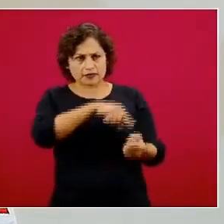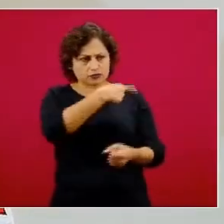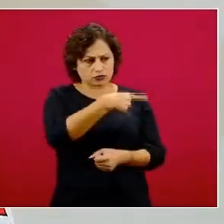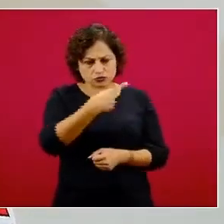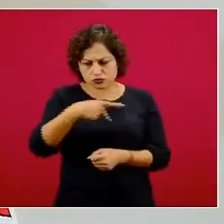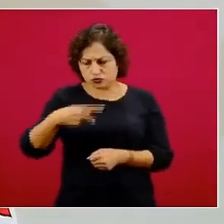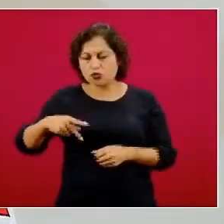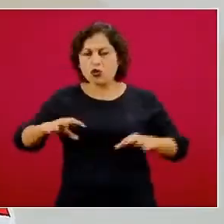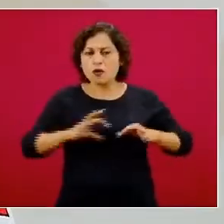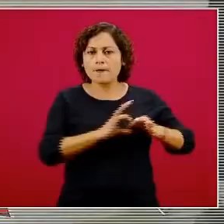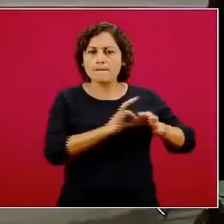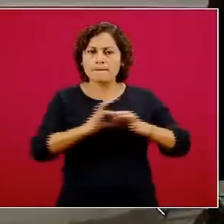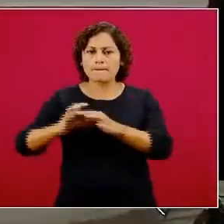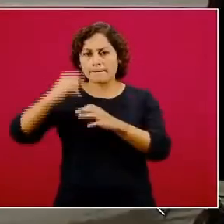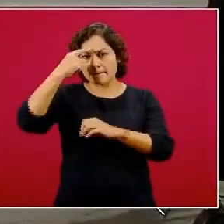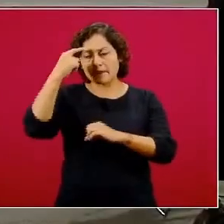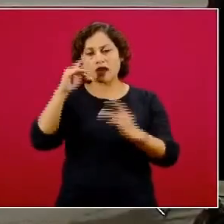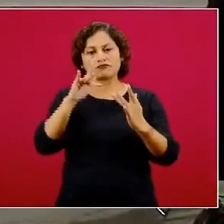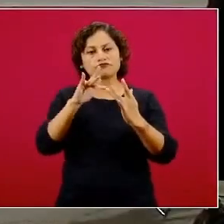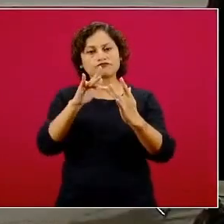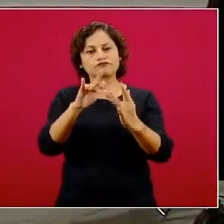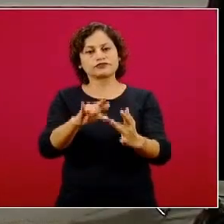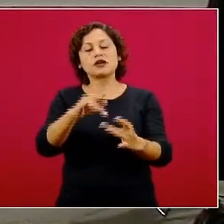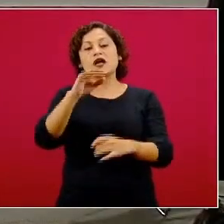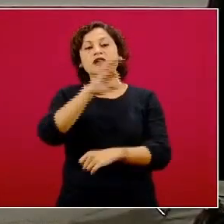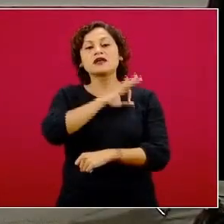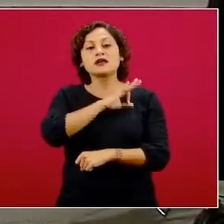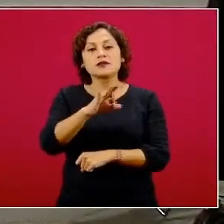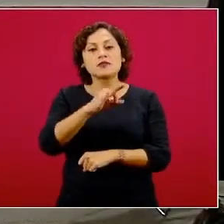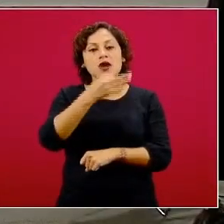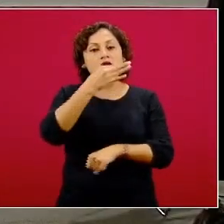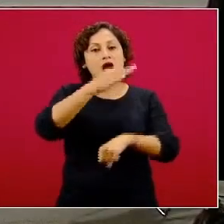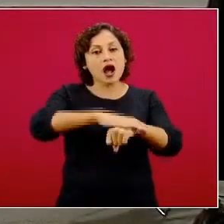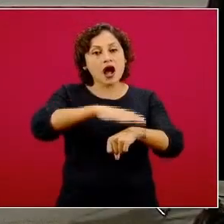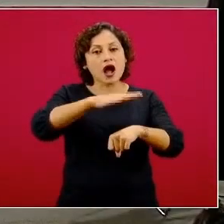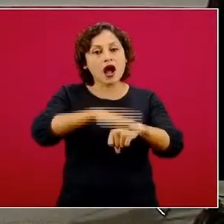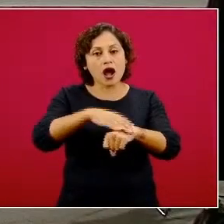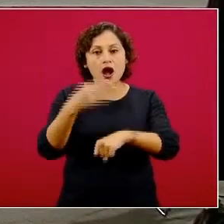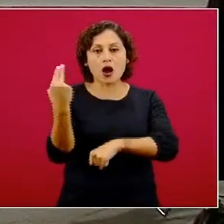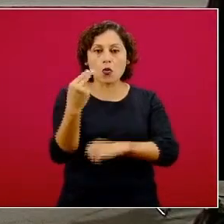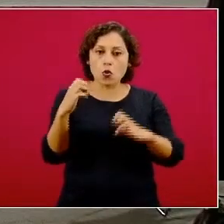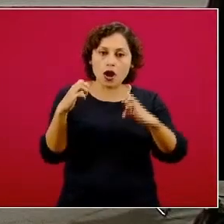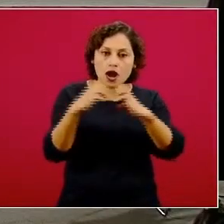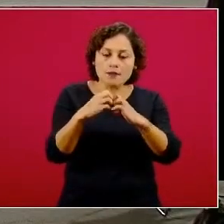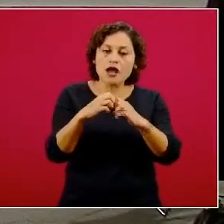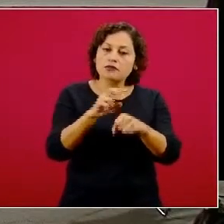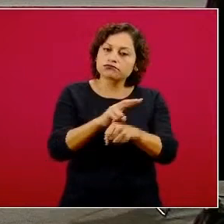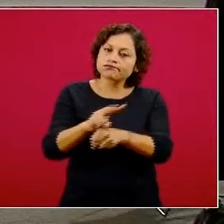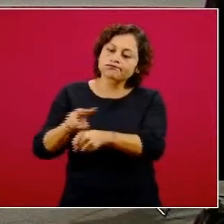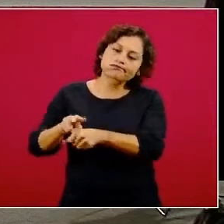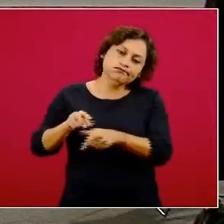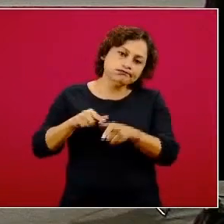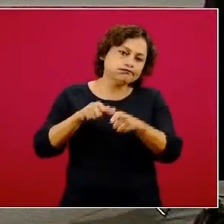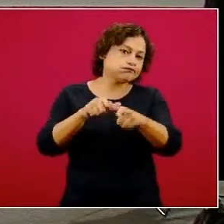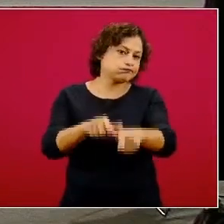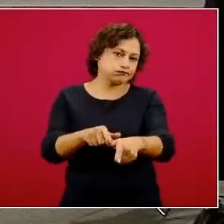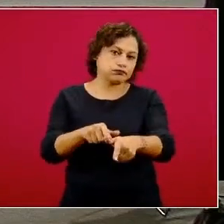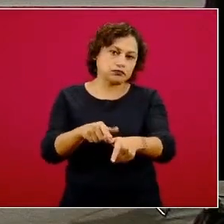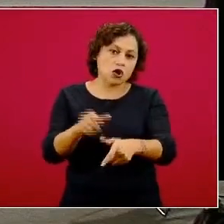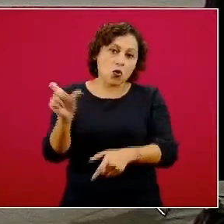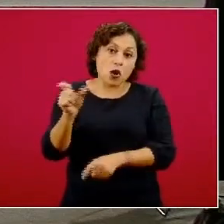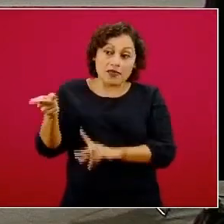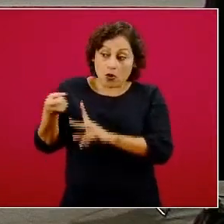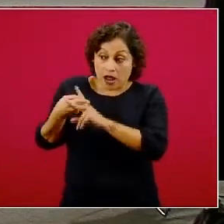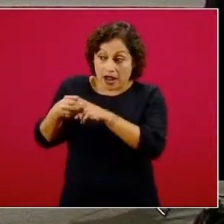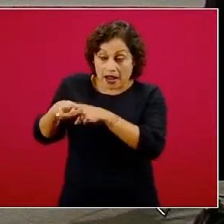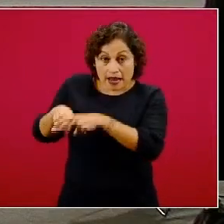comunicarnos y para mejorar toda la parte del alertamiento y del monitoreo continuo. Entonces, pues desde su formación estamos dando